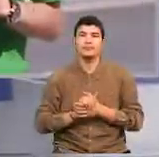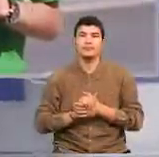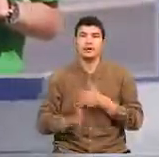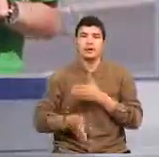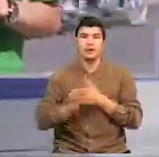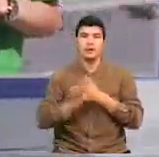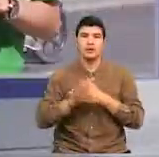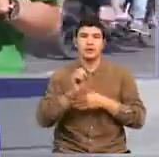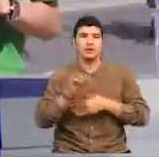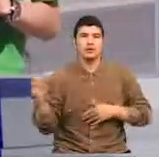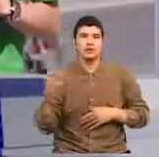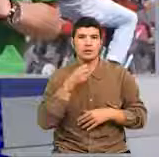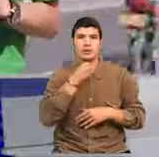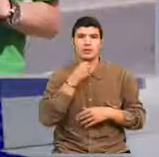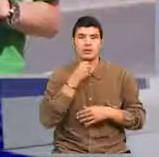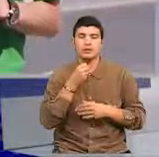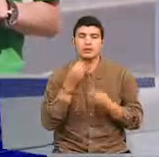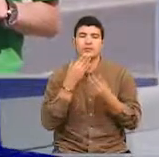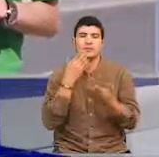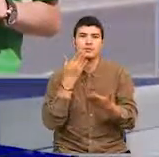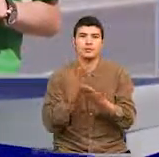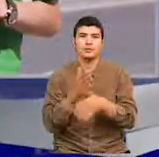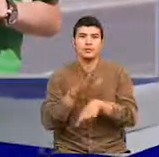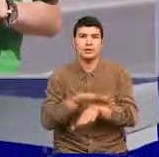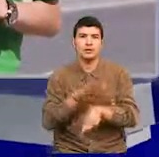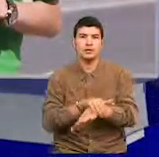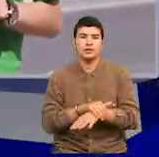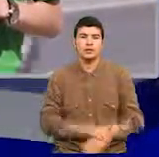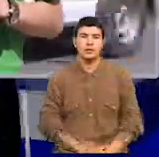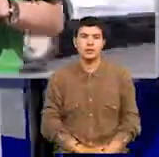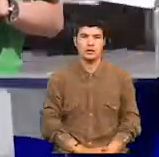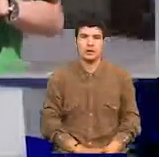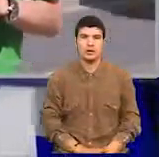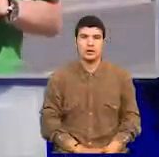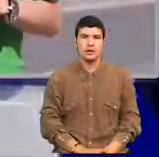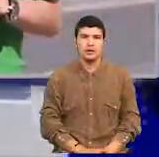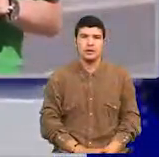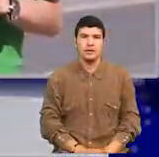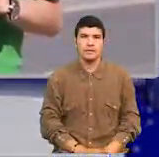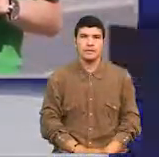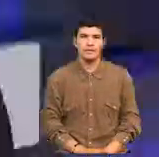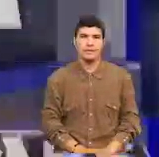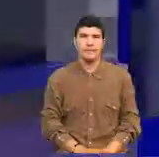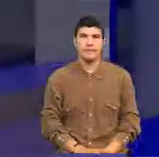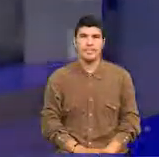Jesús Zúñiga, desde Ocaña, en el norte de Santander, Raúl Rolando Castro para Oriente Noticias. Muy buenas tardes.